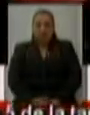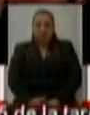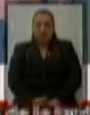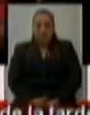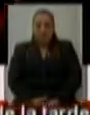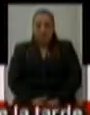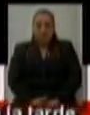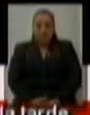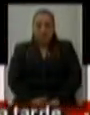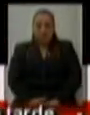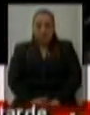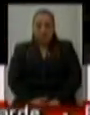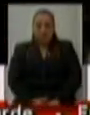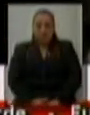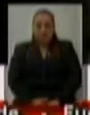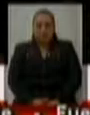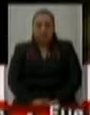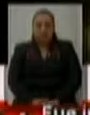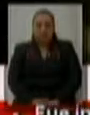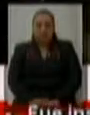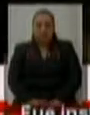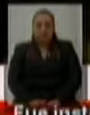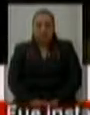justicia. Bien, de esta.